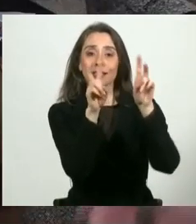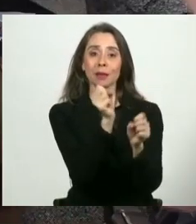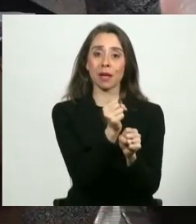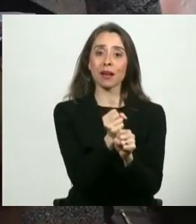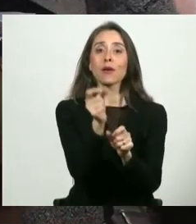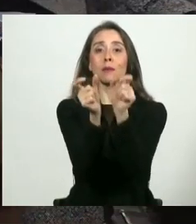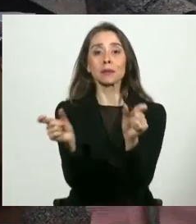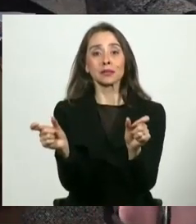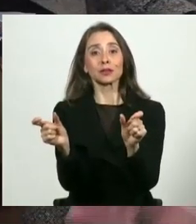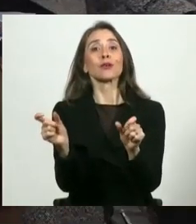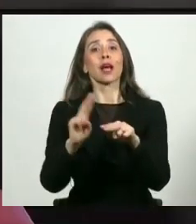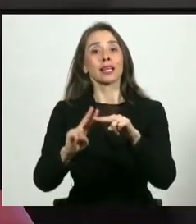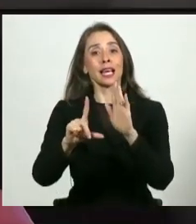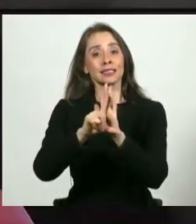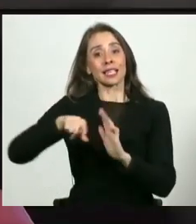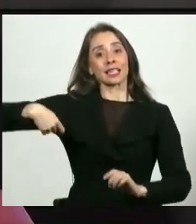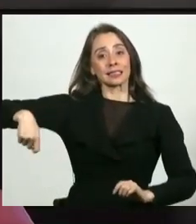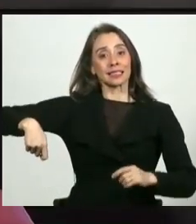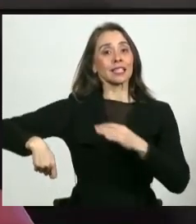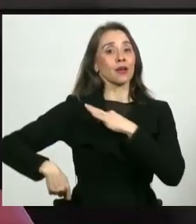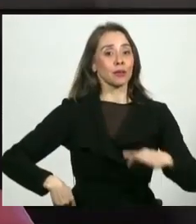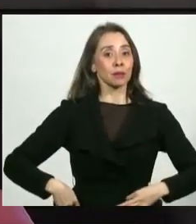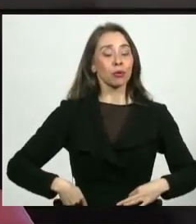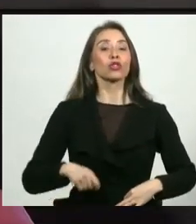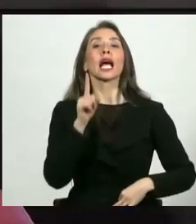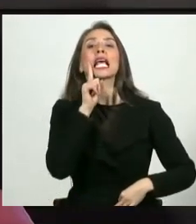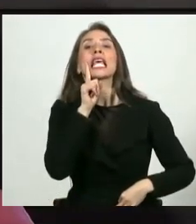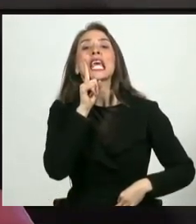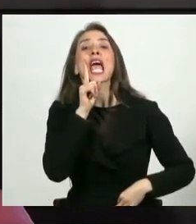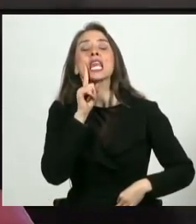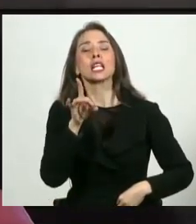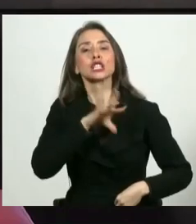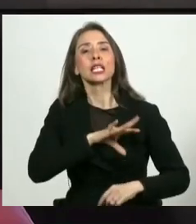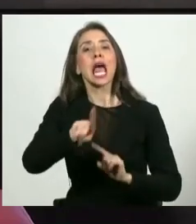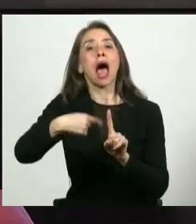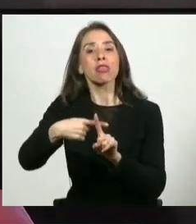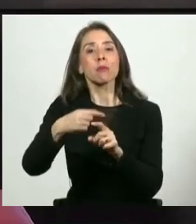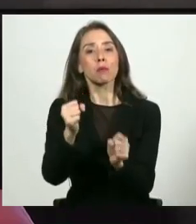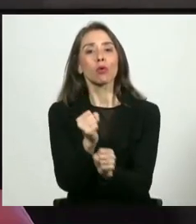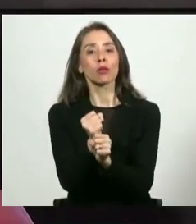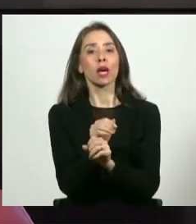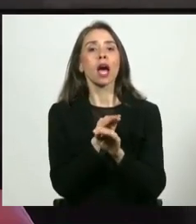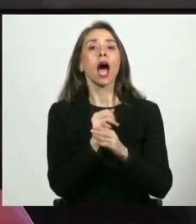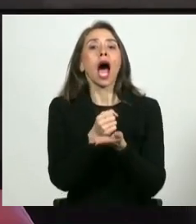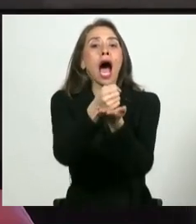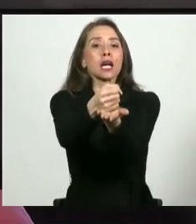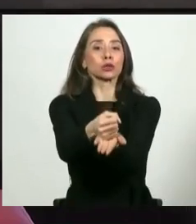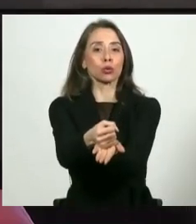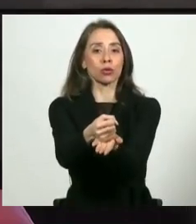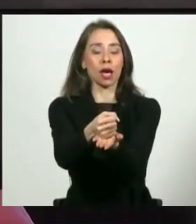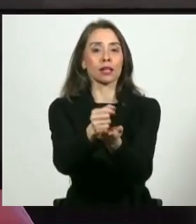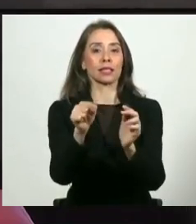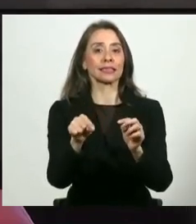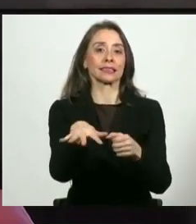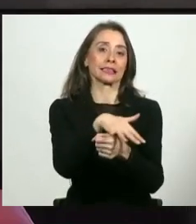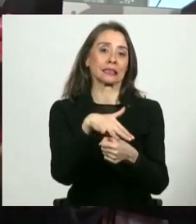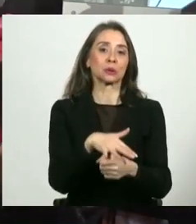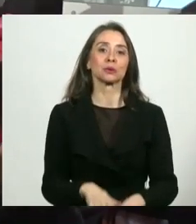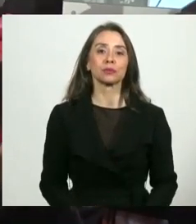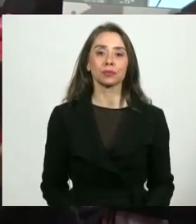legisladores, ¿quiénes en Chile podrían hacer una labor efectiva de ayuda en respecto a esta situación?